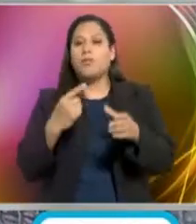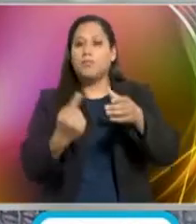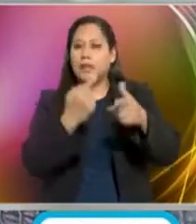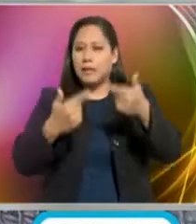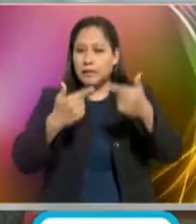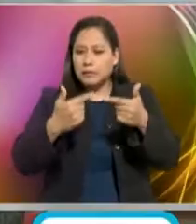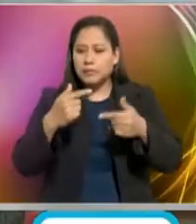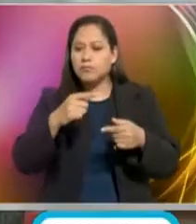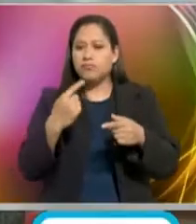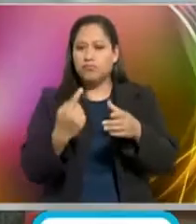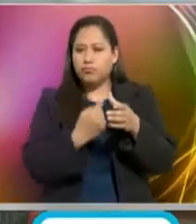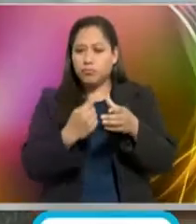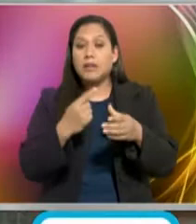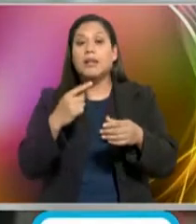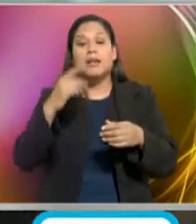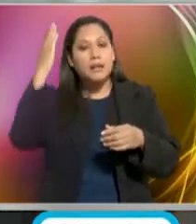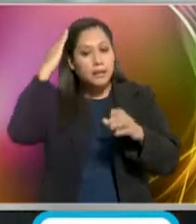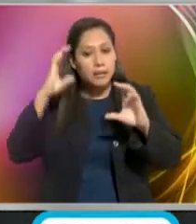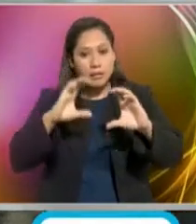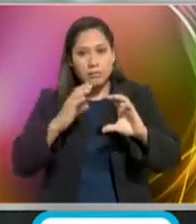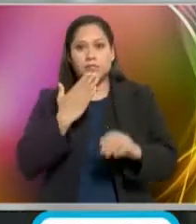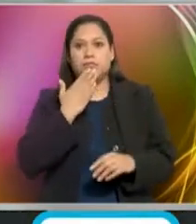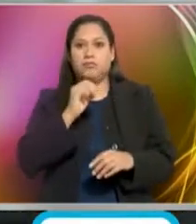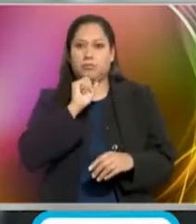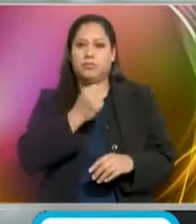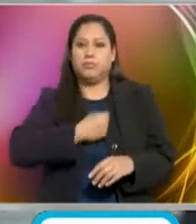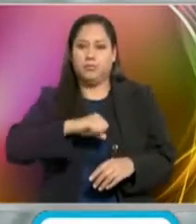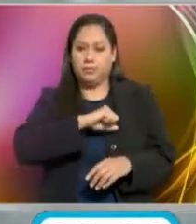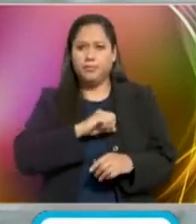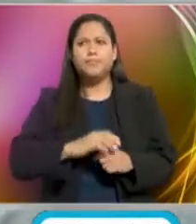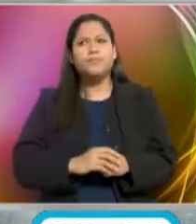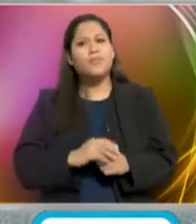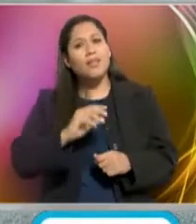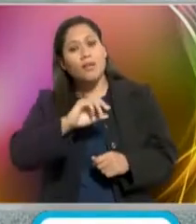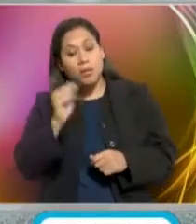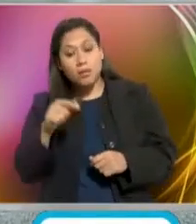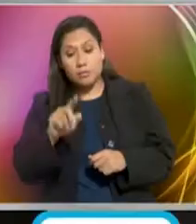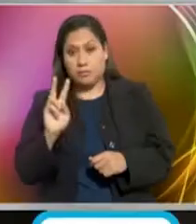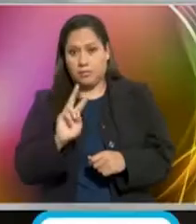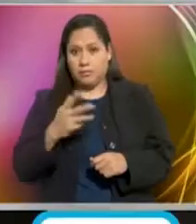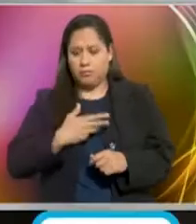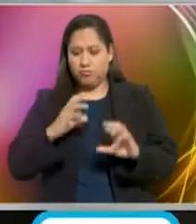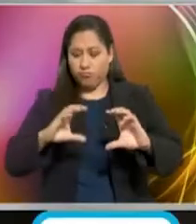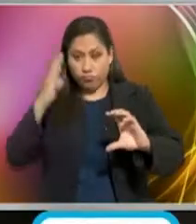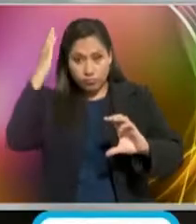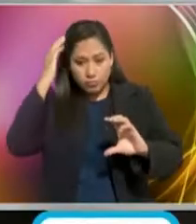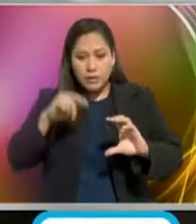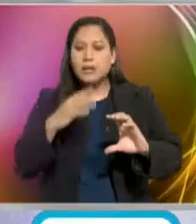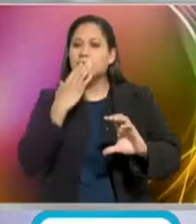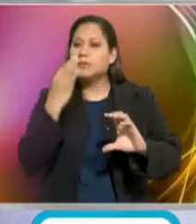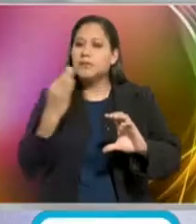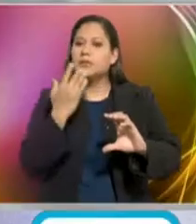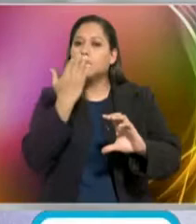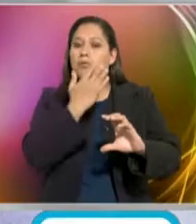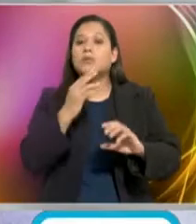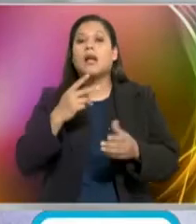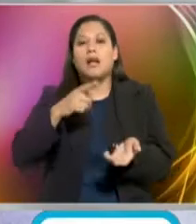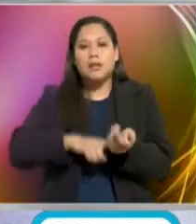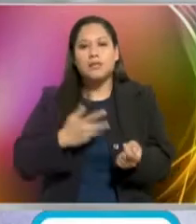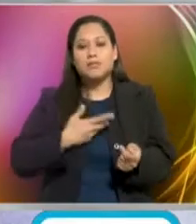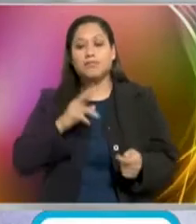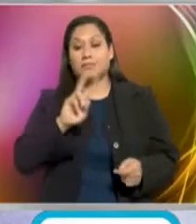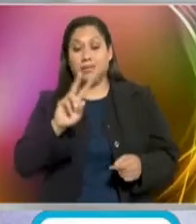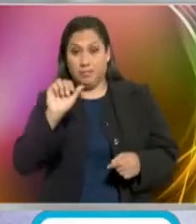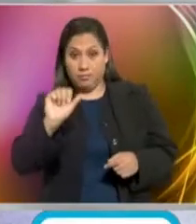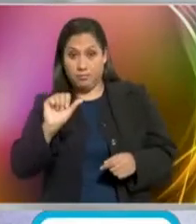calabaza, también son muy buenas opciones y saludables. Delicioso. Otra de las propiedades que tiene la calabaza es que es muy rica en vitamina A. La vitamina A